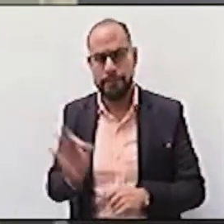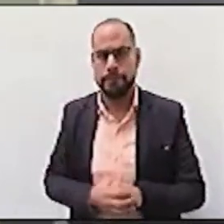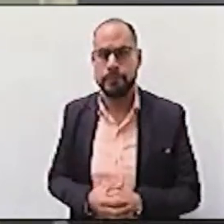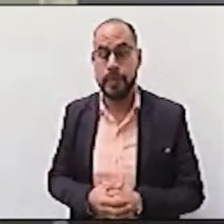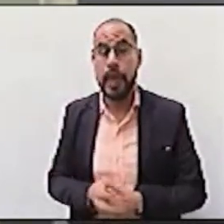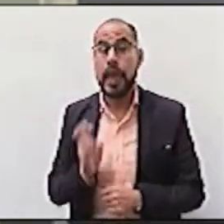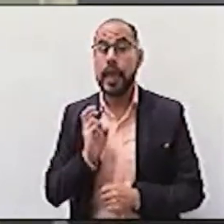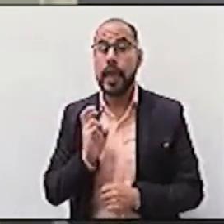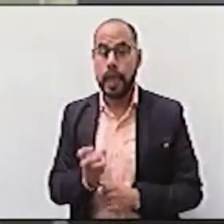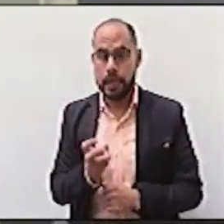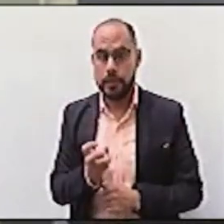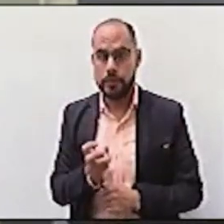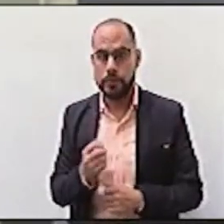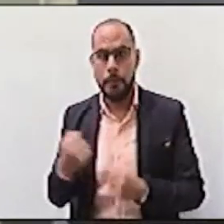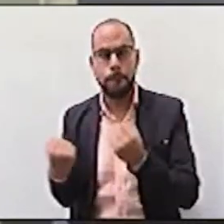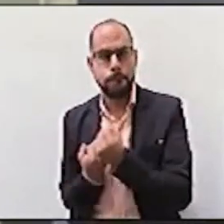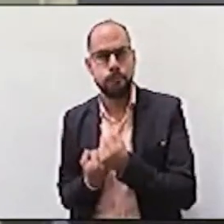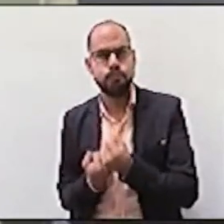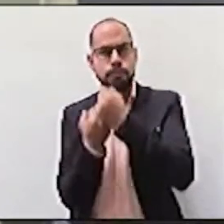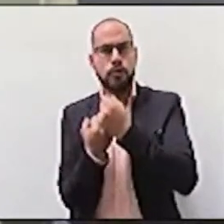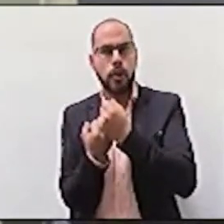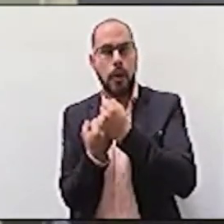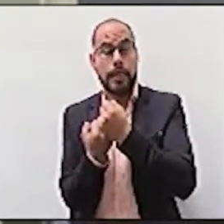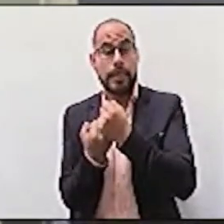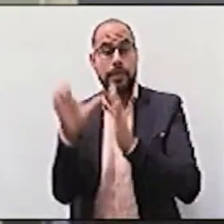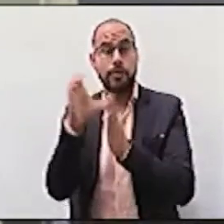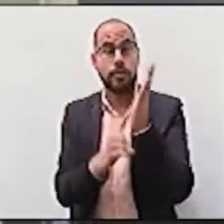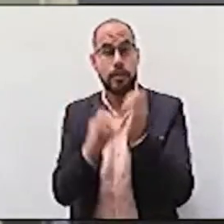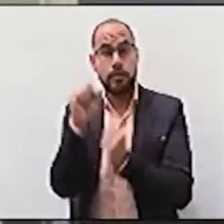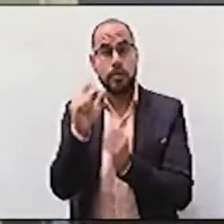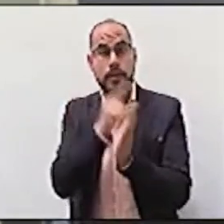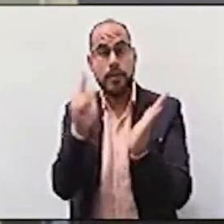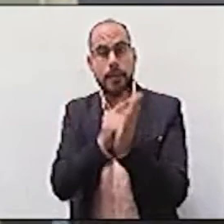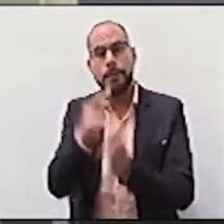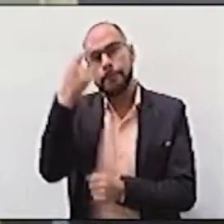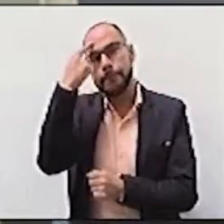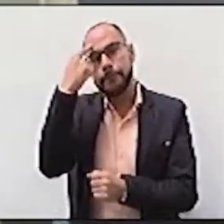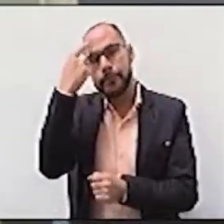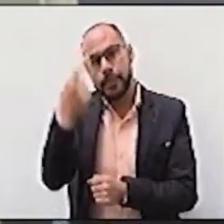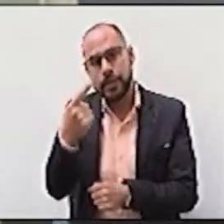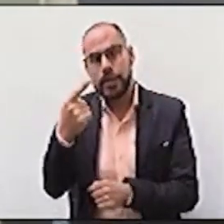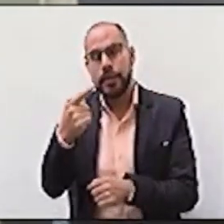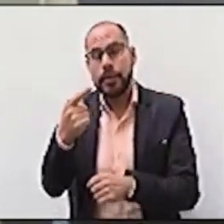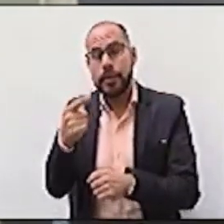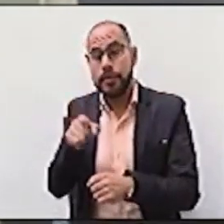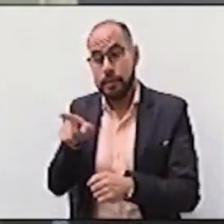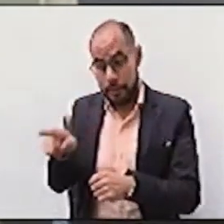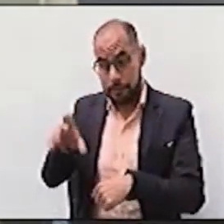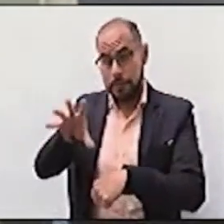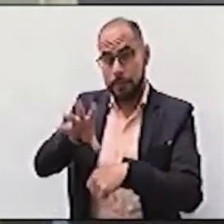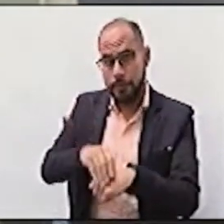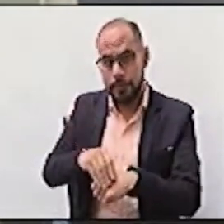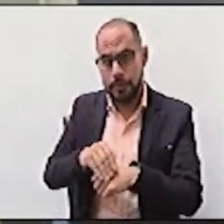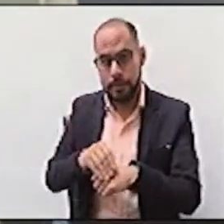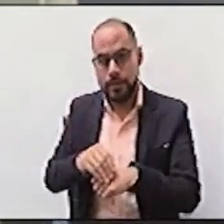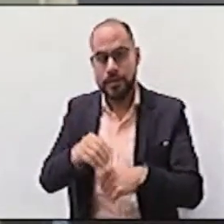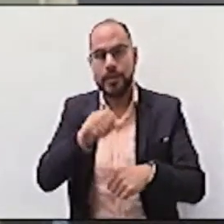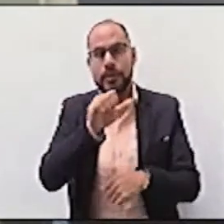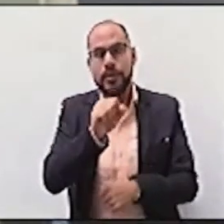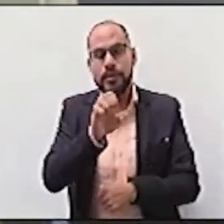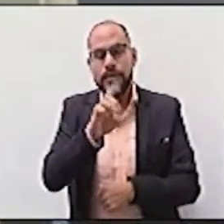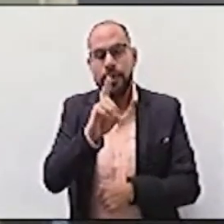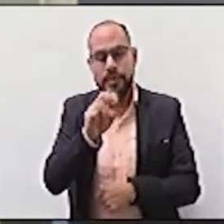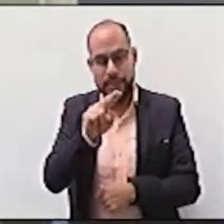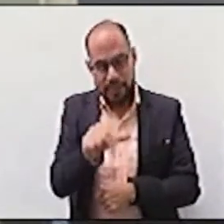le da el soporte constitucional necesario, permite que sea el mando de la Secretaría de